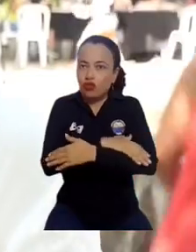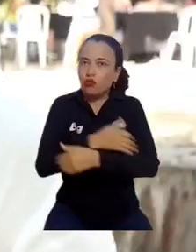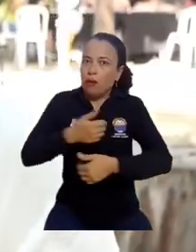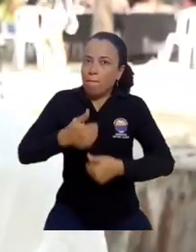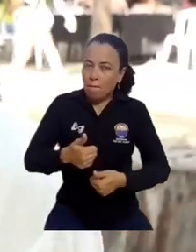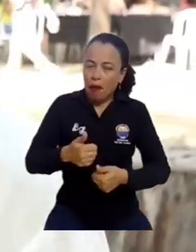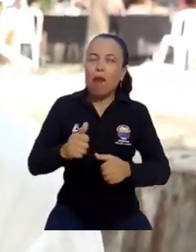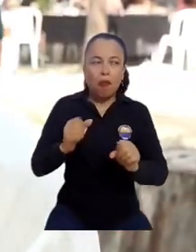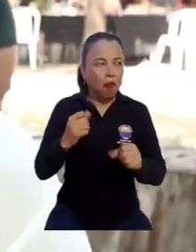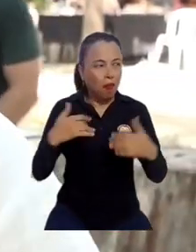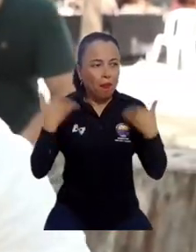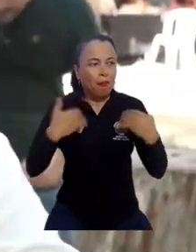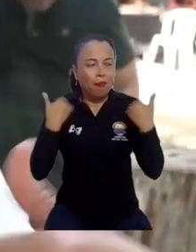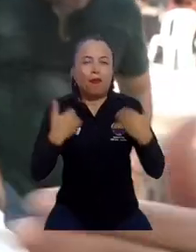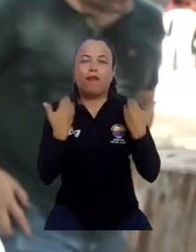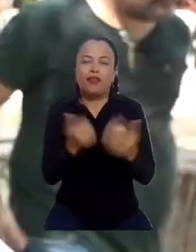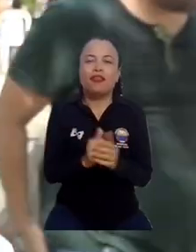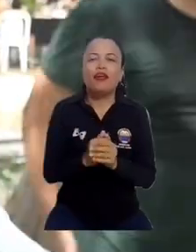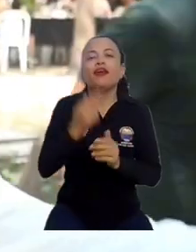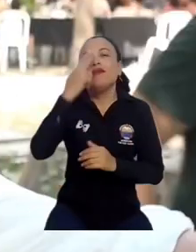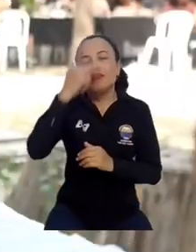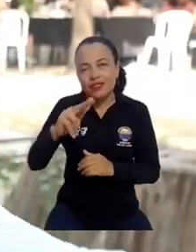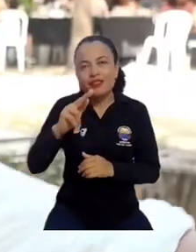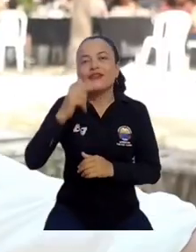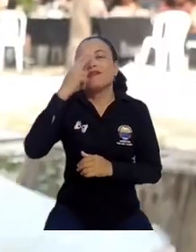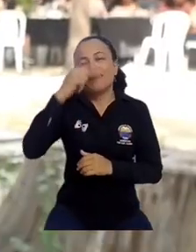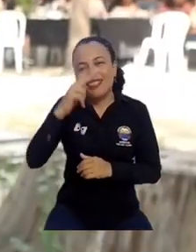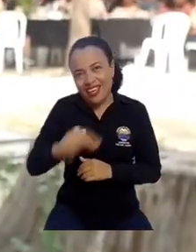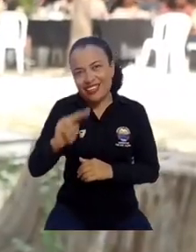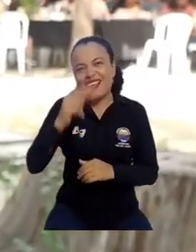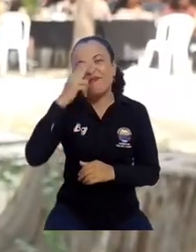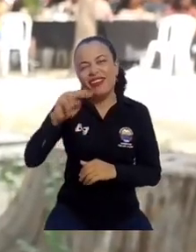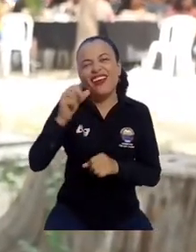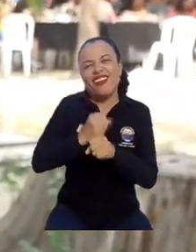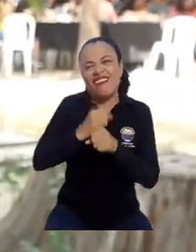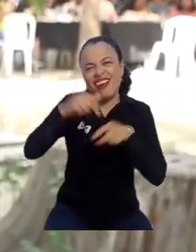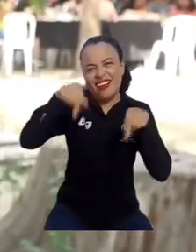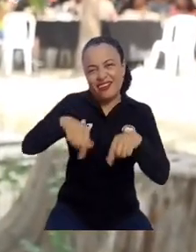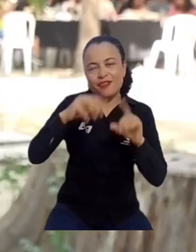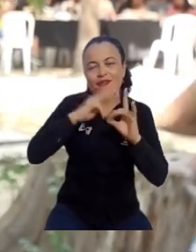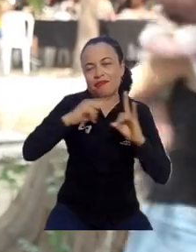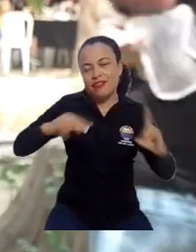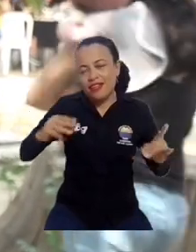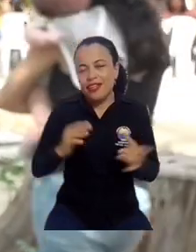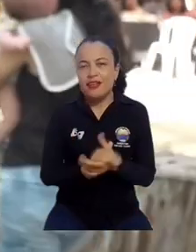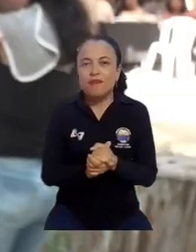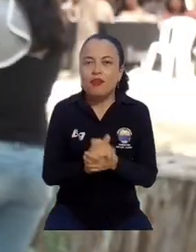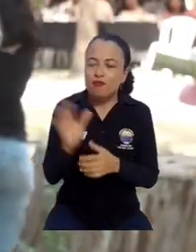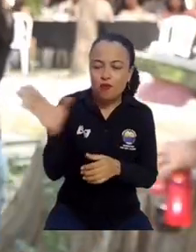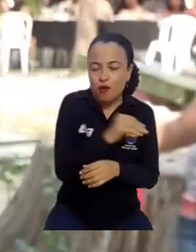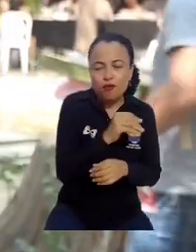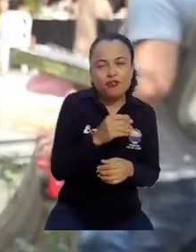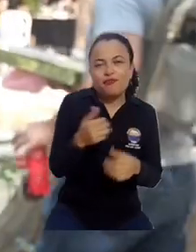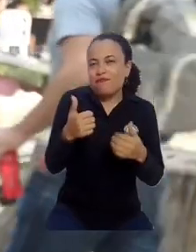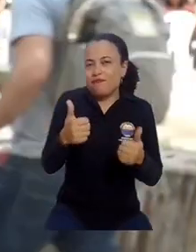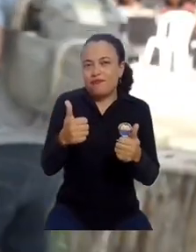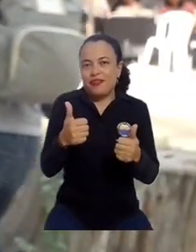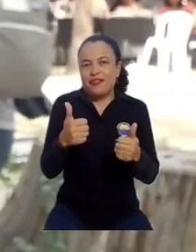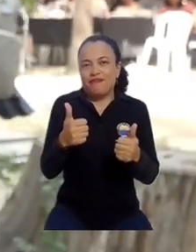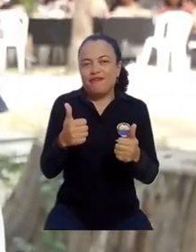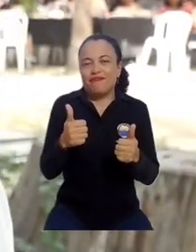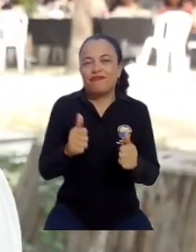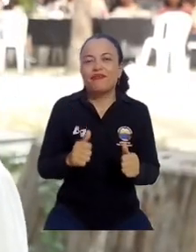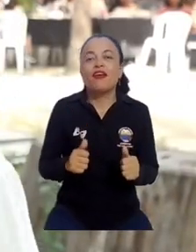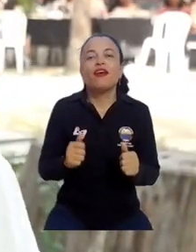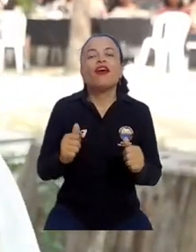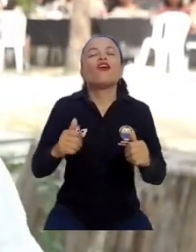sanamente, pero me estoy divirtiendo. Mis hijos, mis nietos, mi hija que trabaja aquí en la universidad, pues también nos